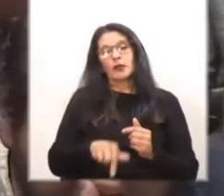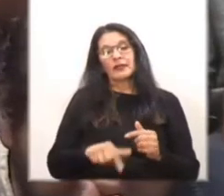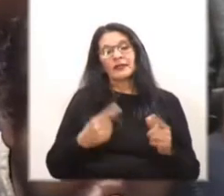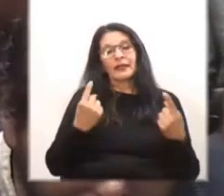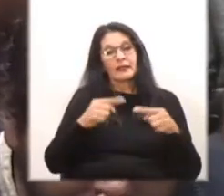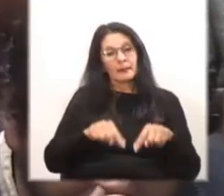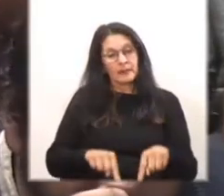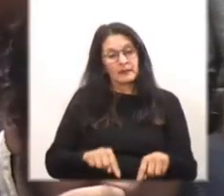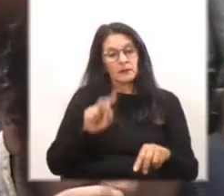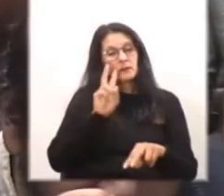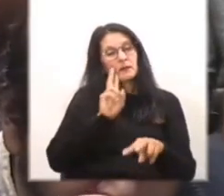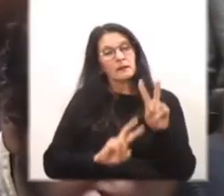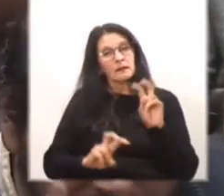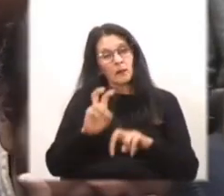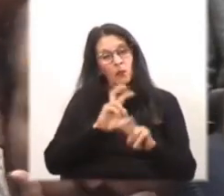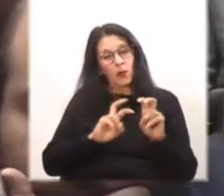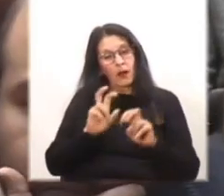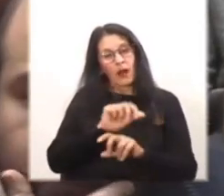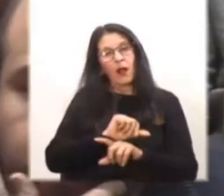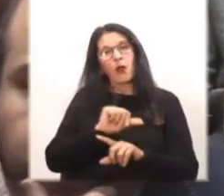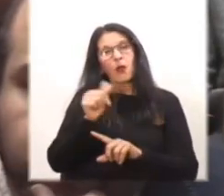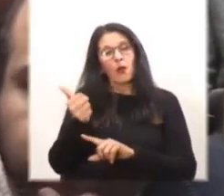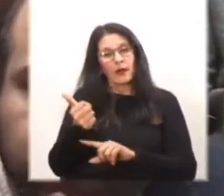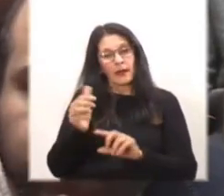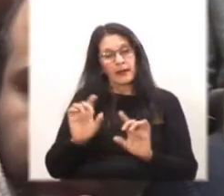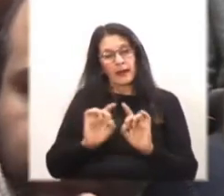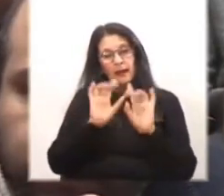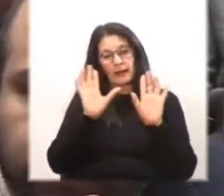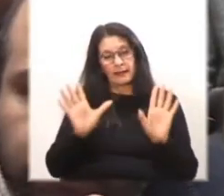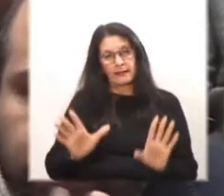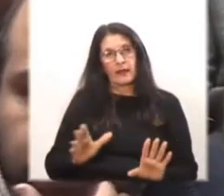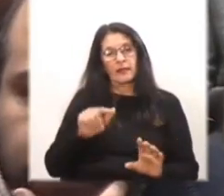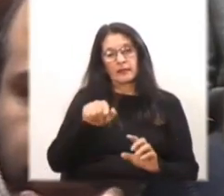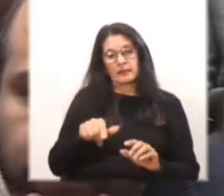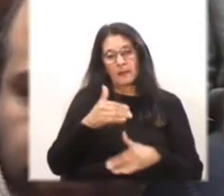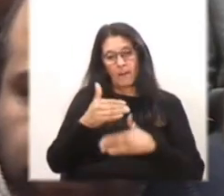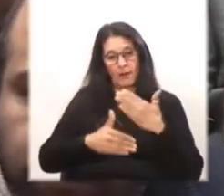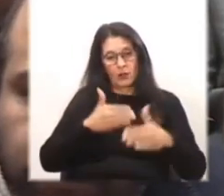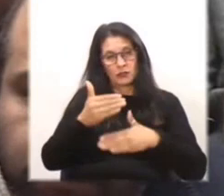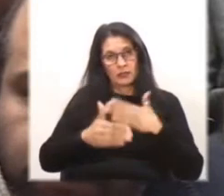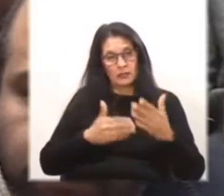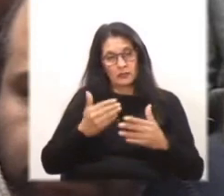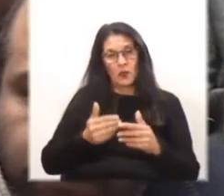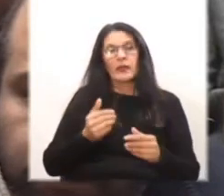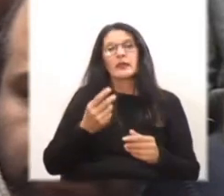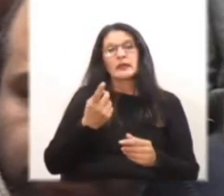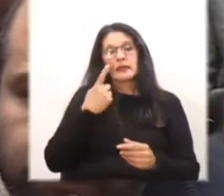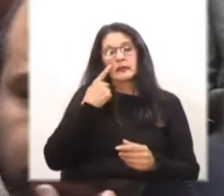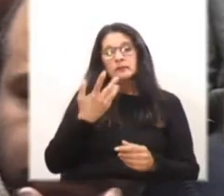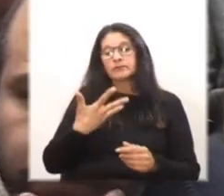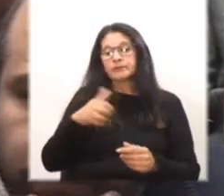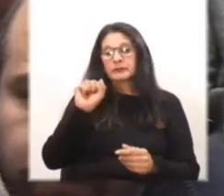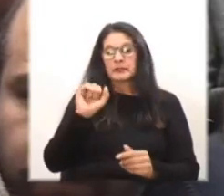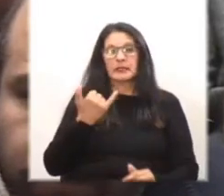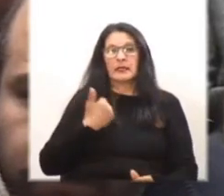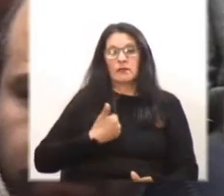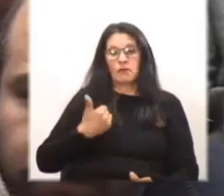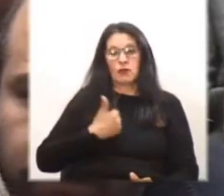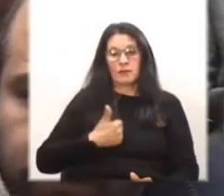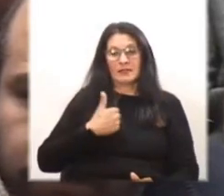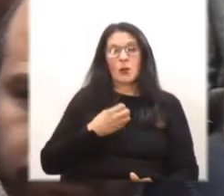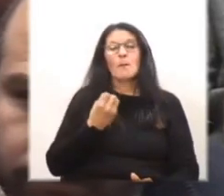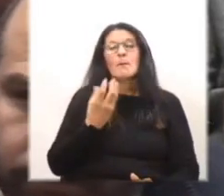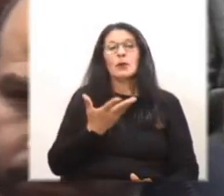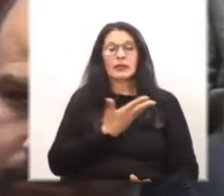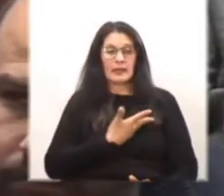interpelación buscamos lograr transparentar ese proceso y conseguir información, ya que el gobierno y